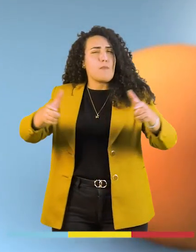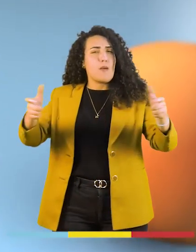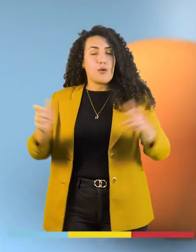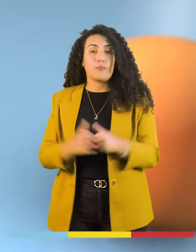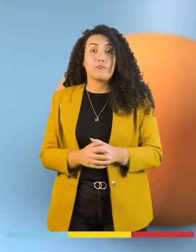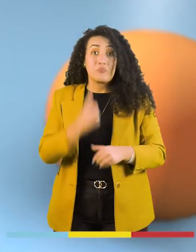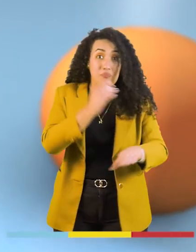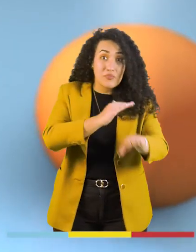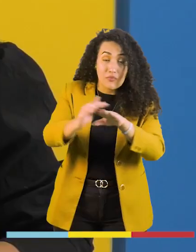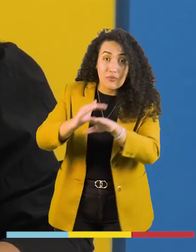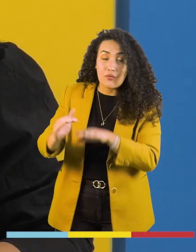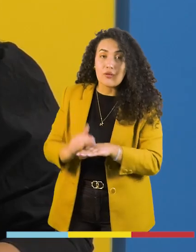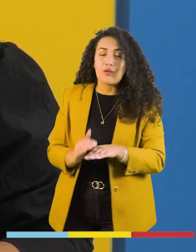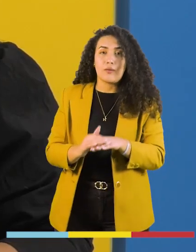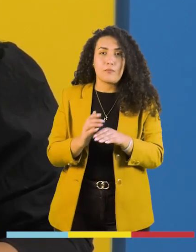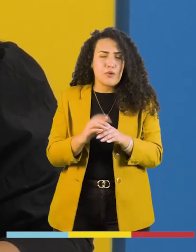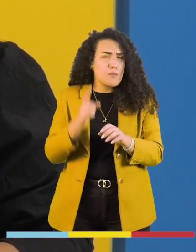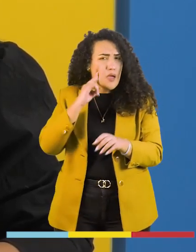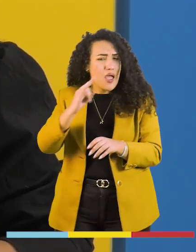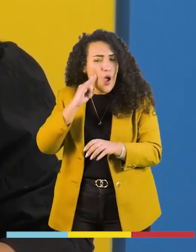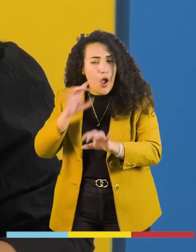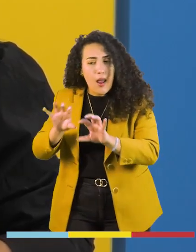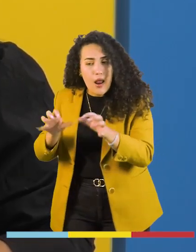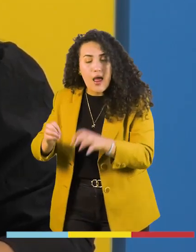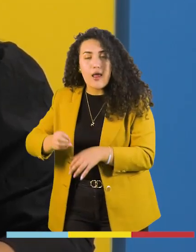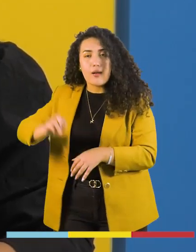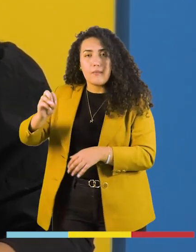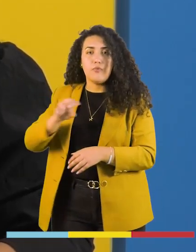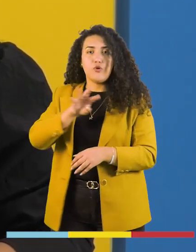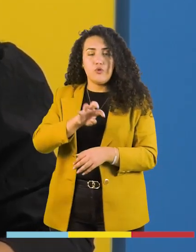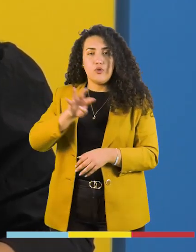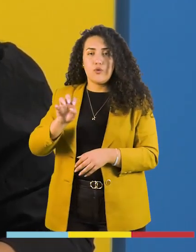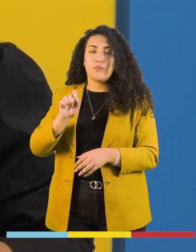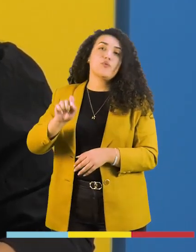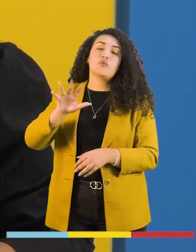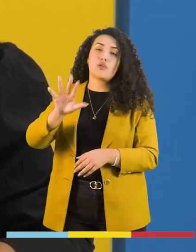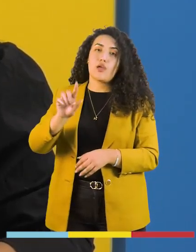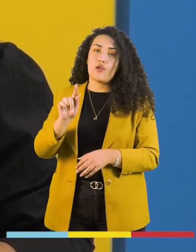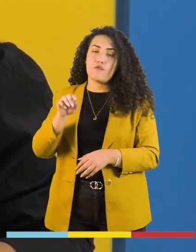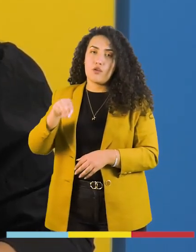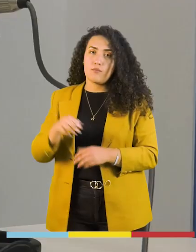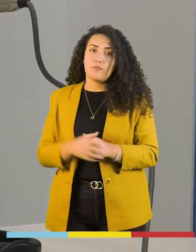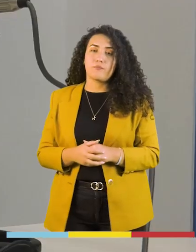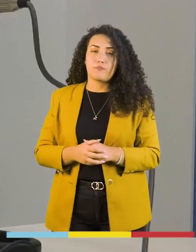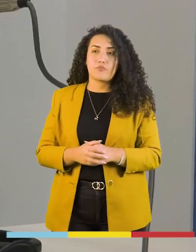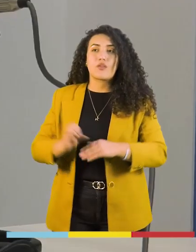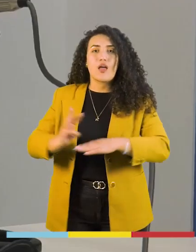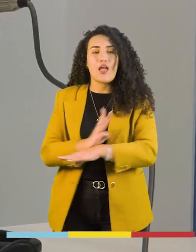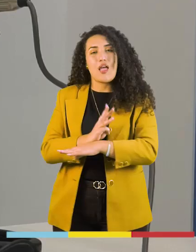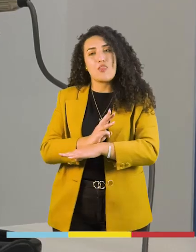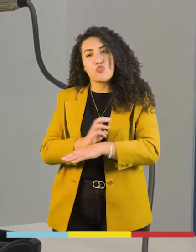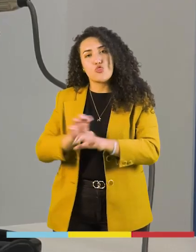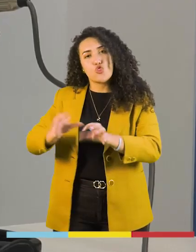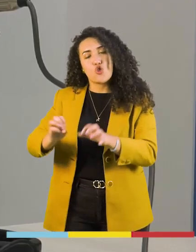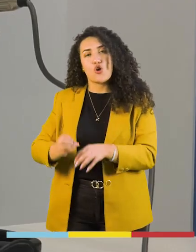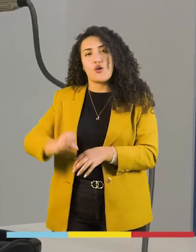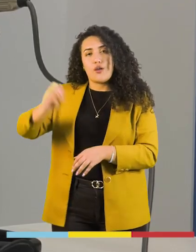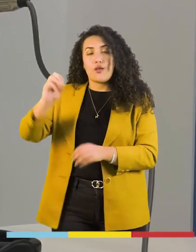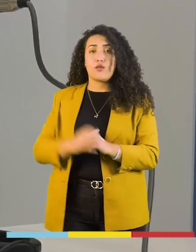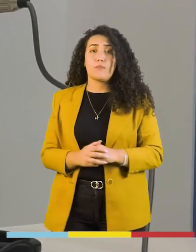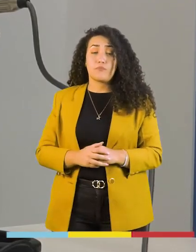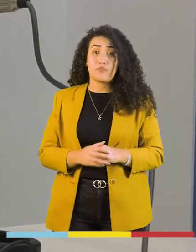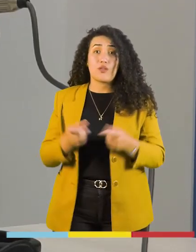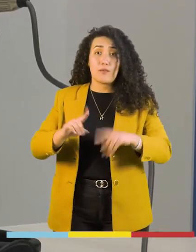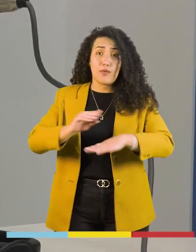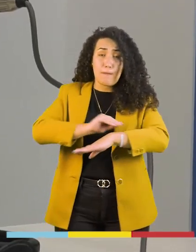digitales. También nos pueden seguir en vivo y en directo por el Facebook Live. Estamos como El Dorado Radio. Yo soy Michael Anzola Solano,